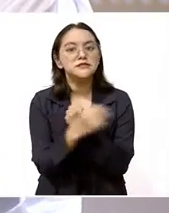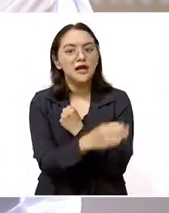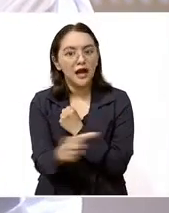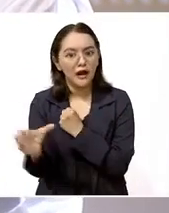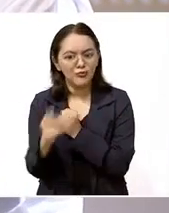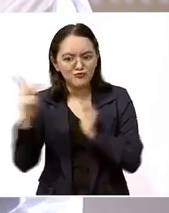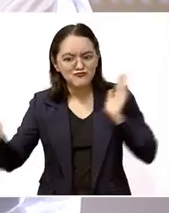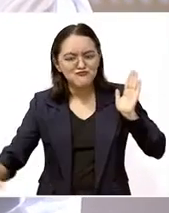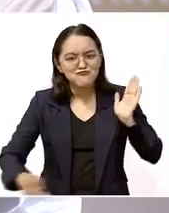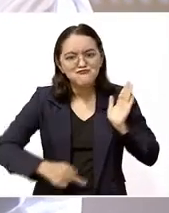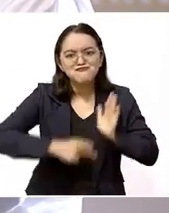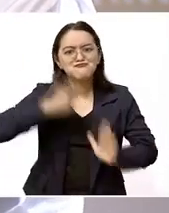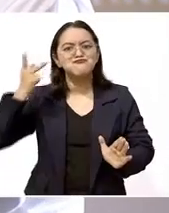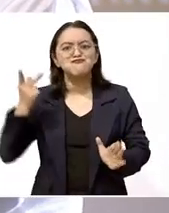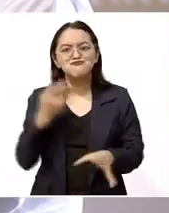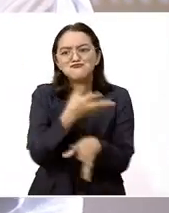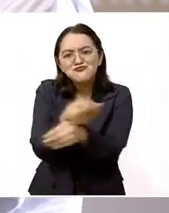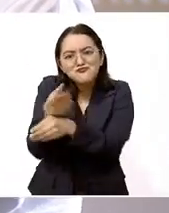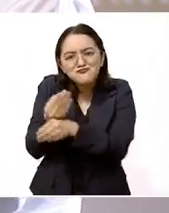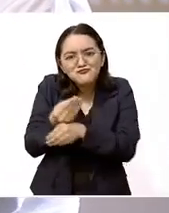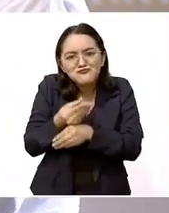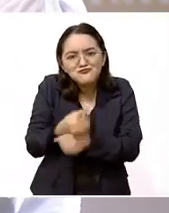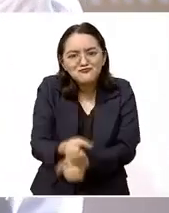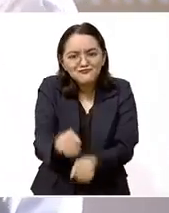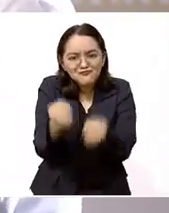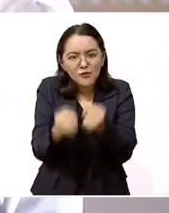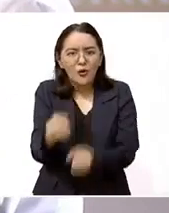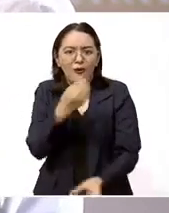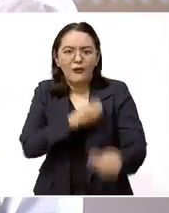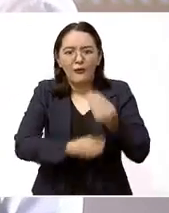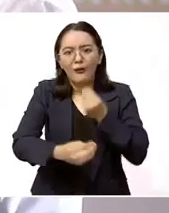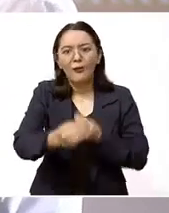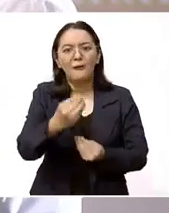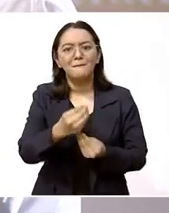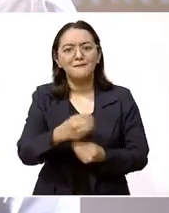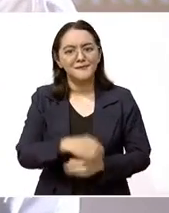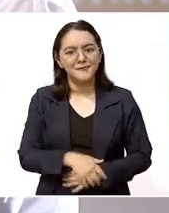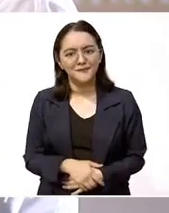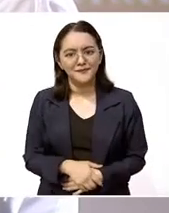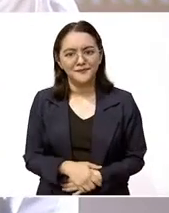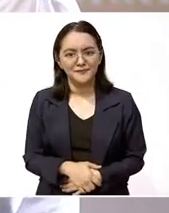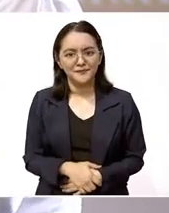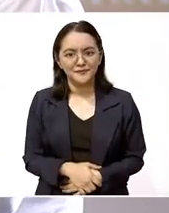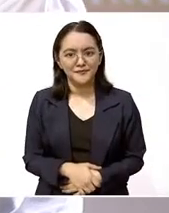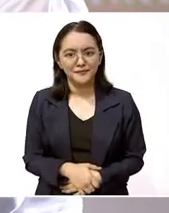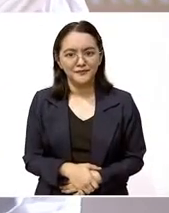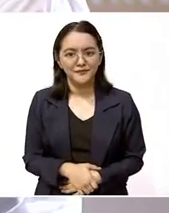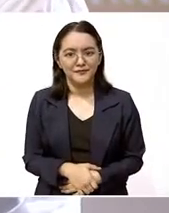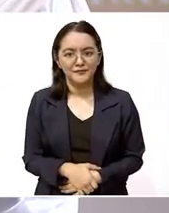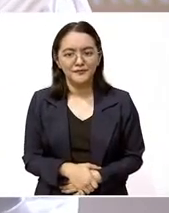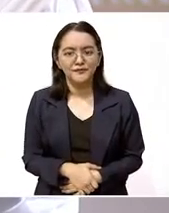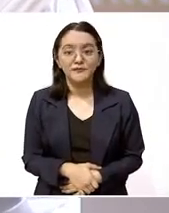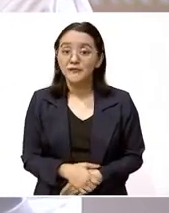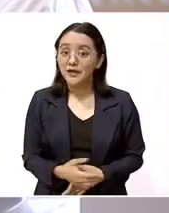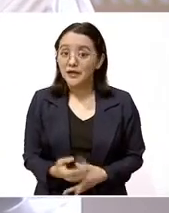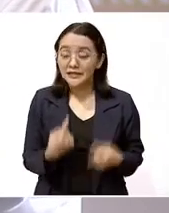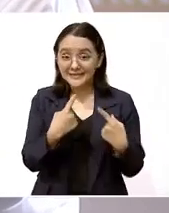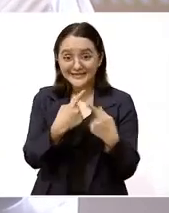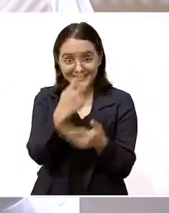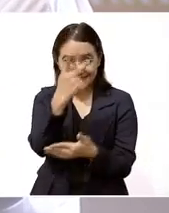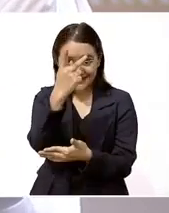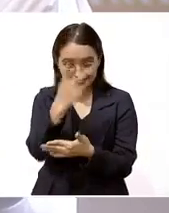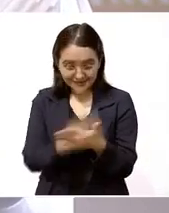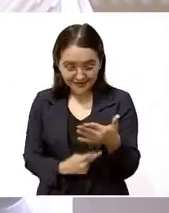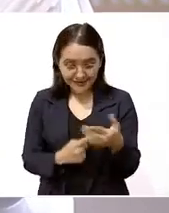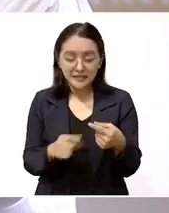vuelva a ser productivo y brinde seguridad alimentaria a nuestro país. Los programas Sembrando Vida